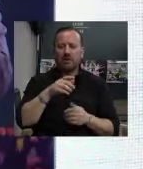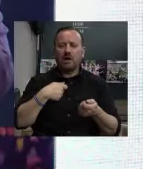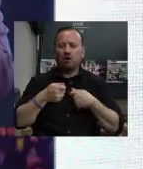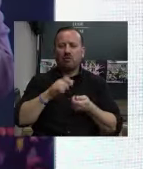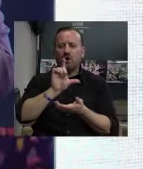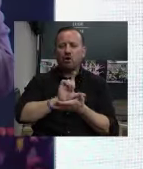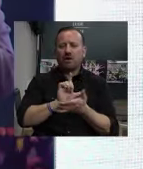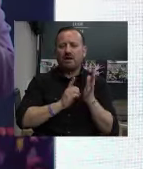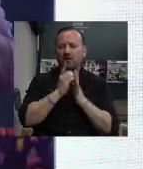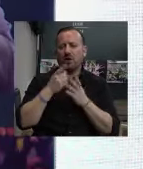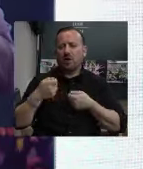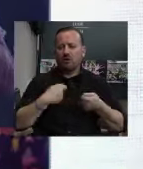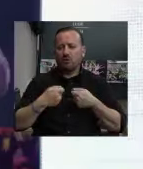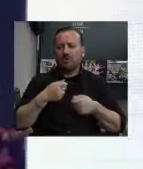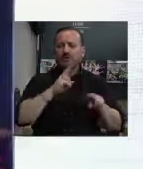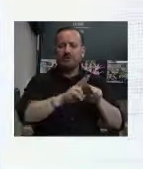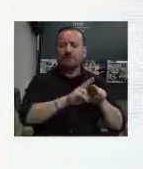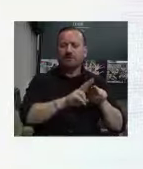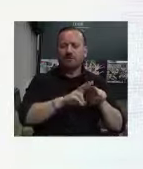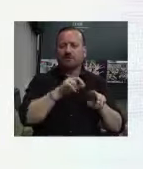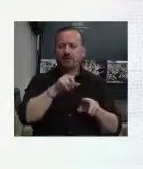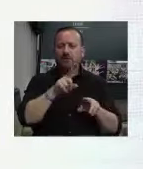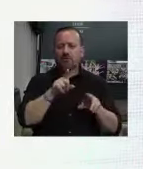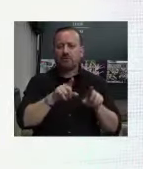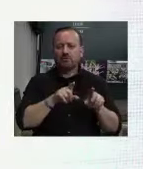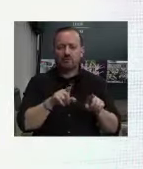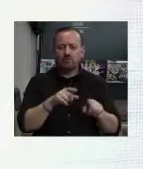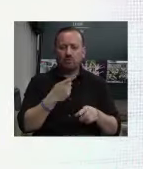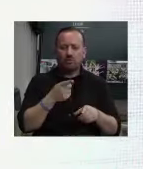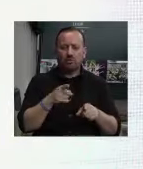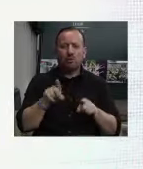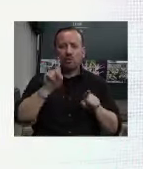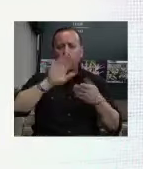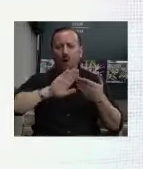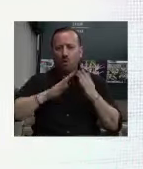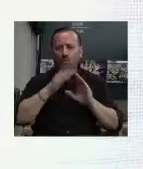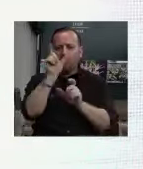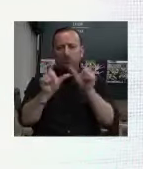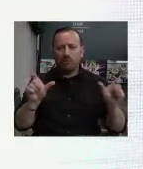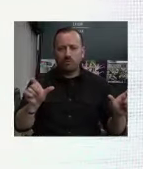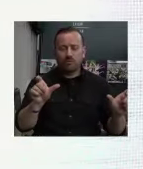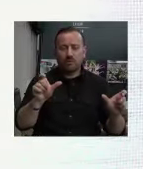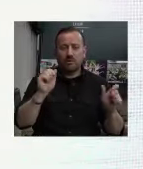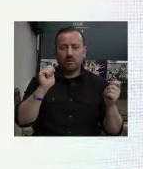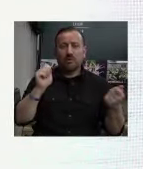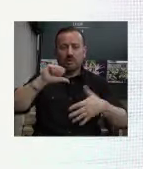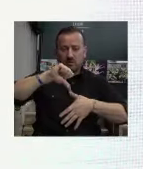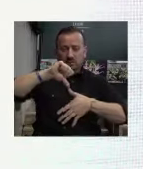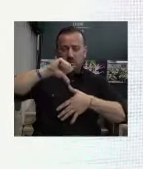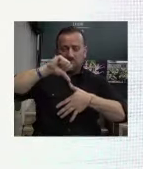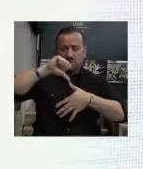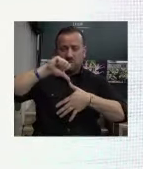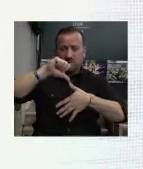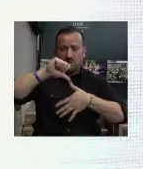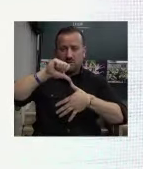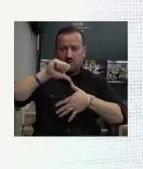desarrollo económico para crear una un capacity una comunidad de personas de América Latina que